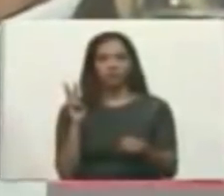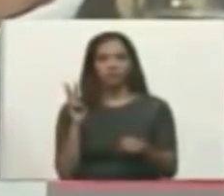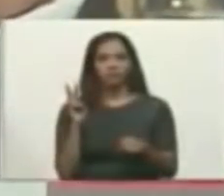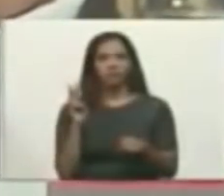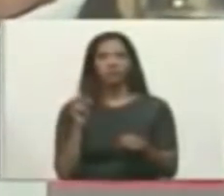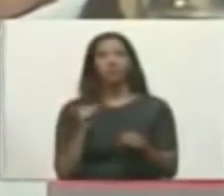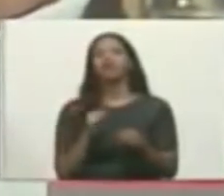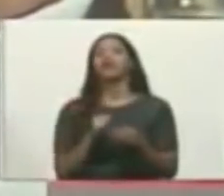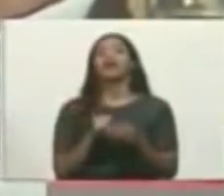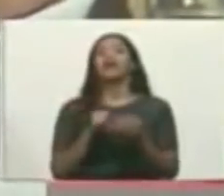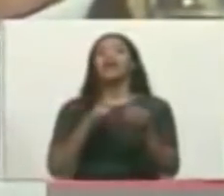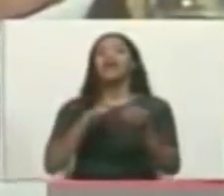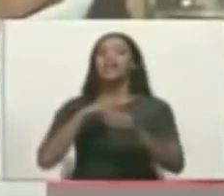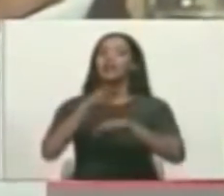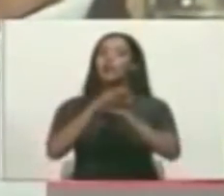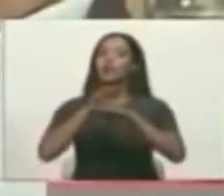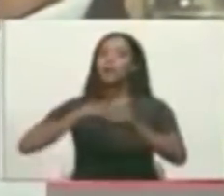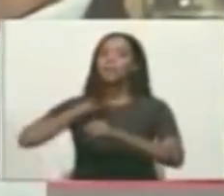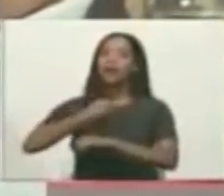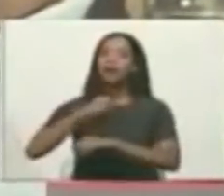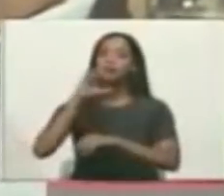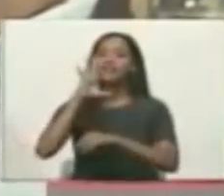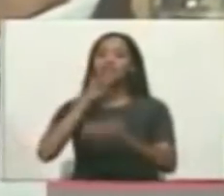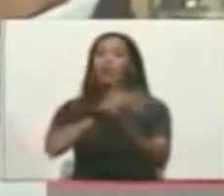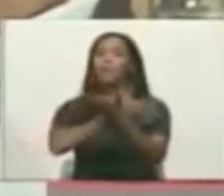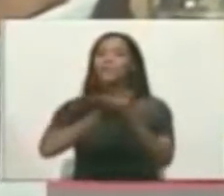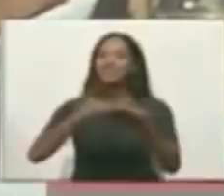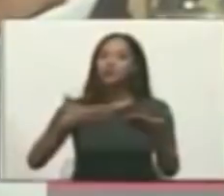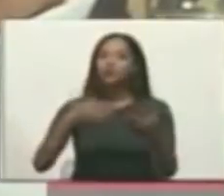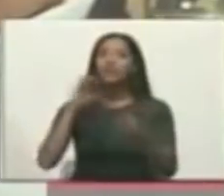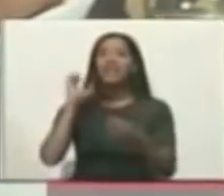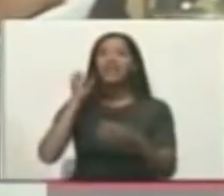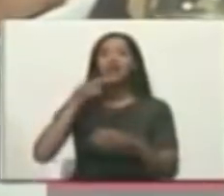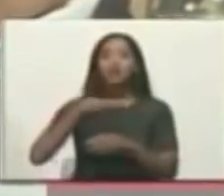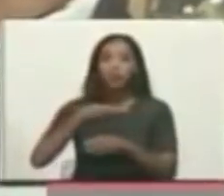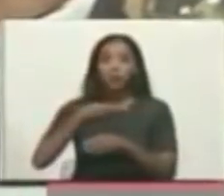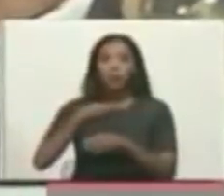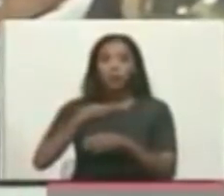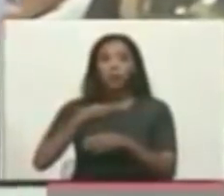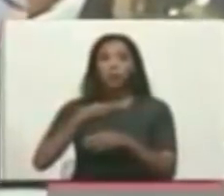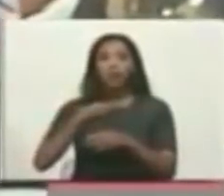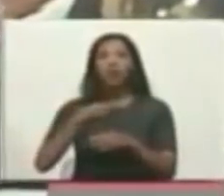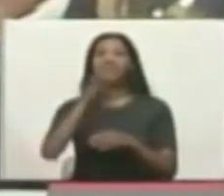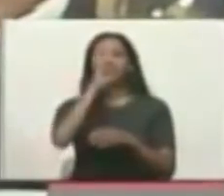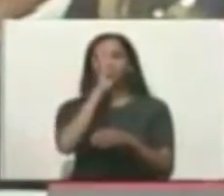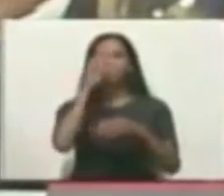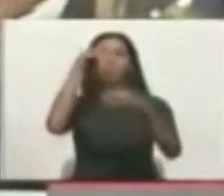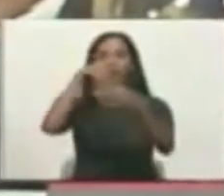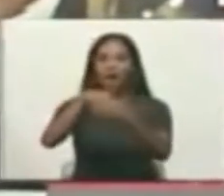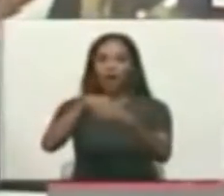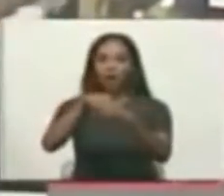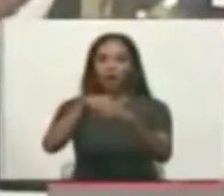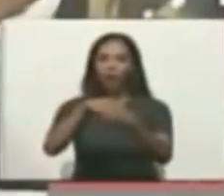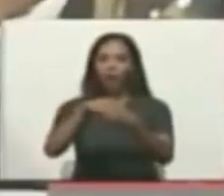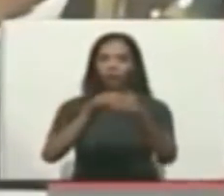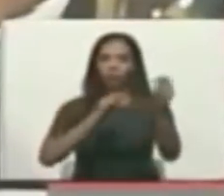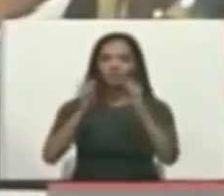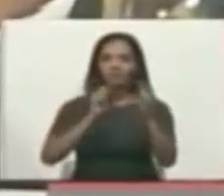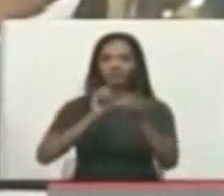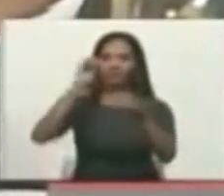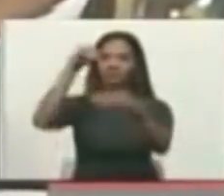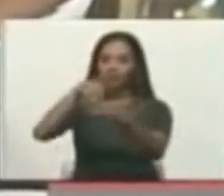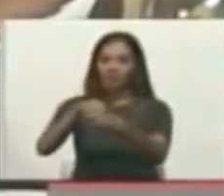El Estado pagó 5 millones y tantos de euros. Están en un banco depositados. ¿Qué hicieron